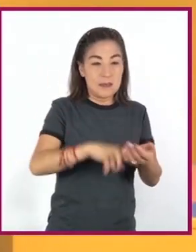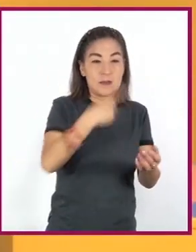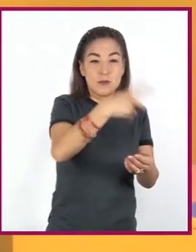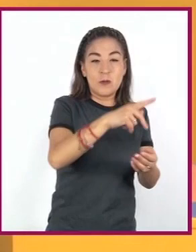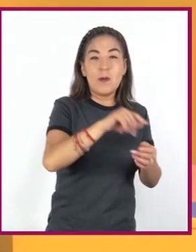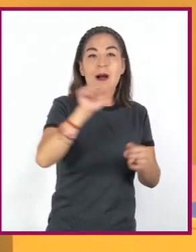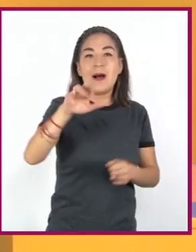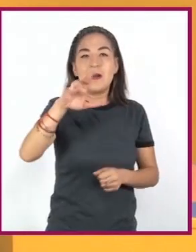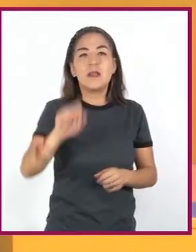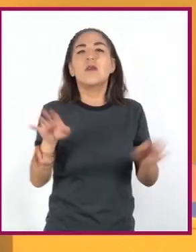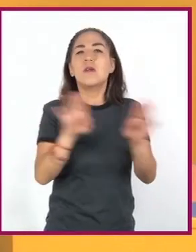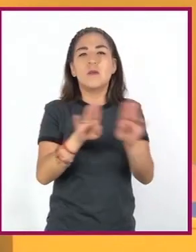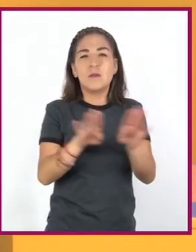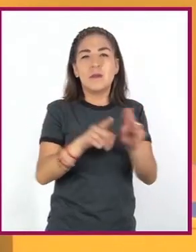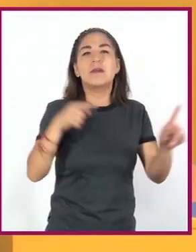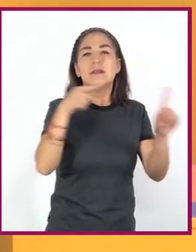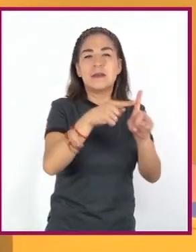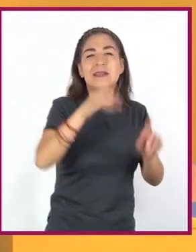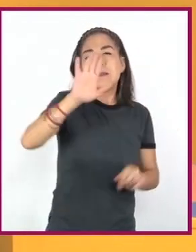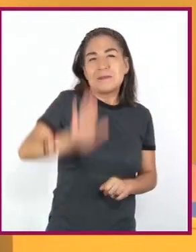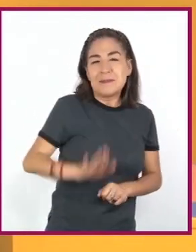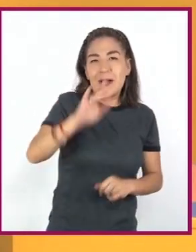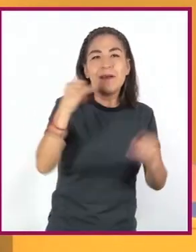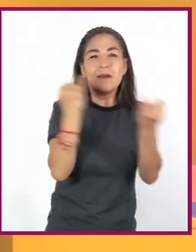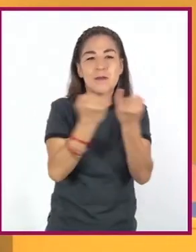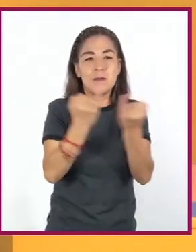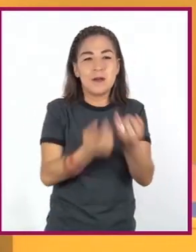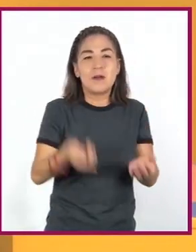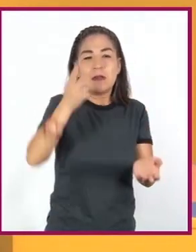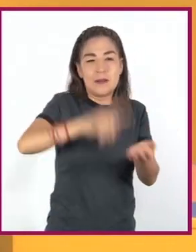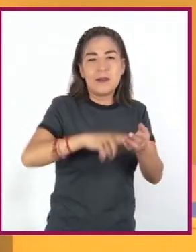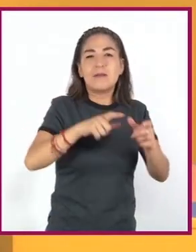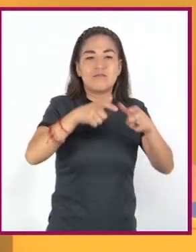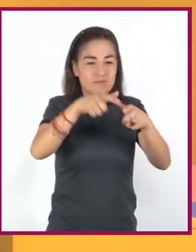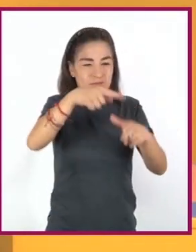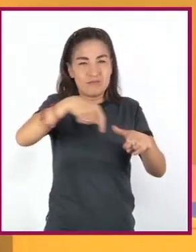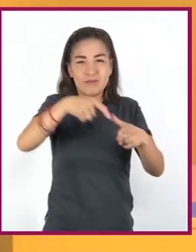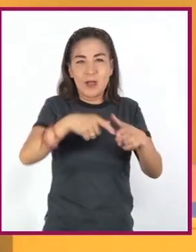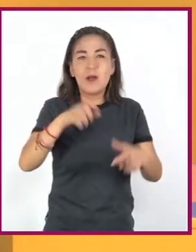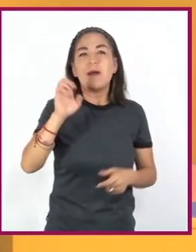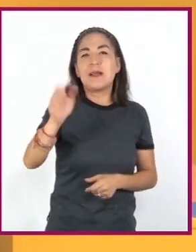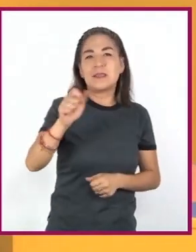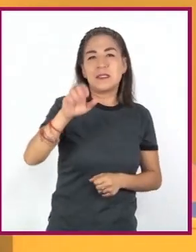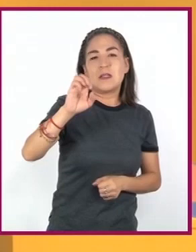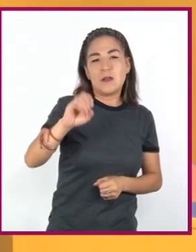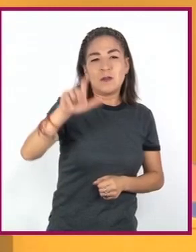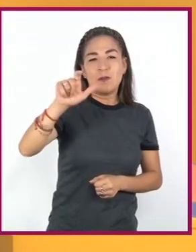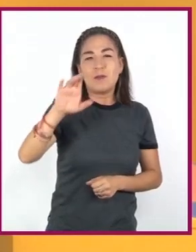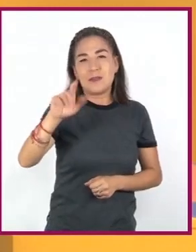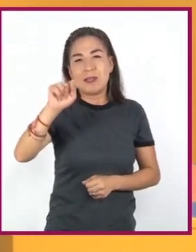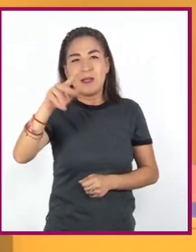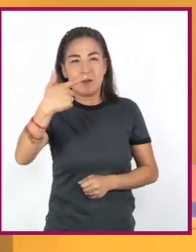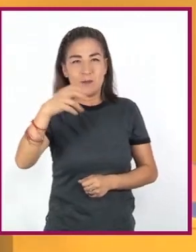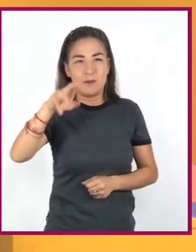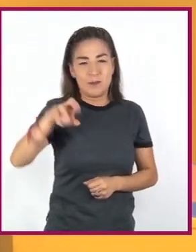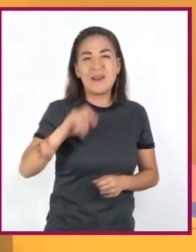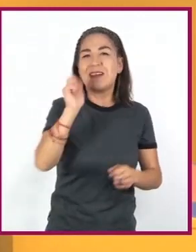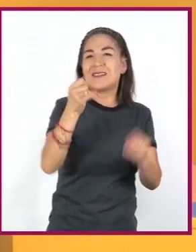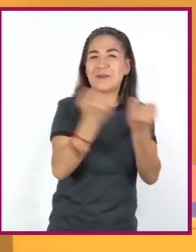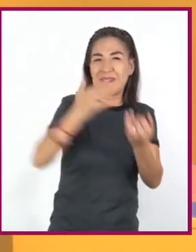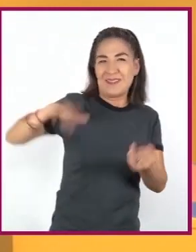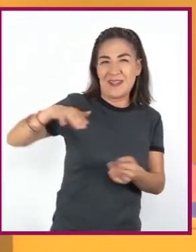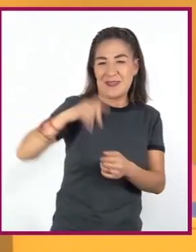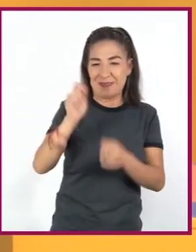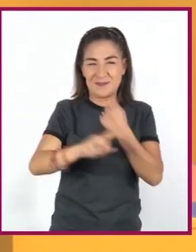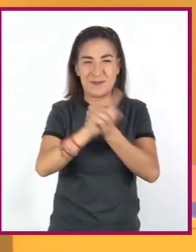hexágono se determina de forma similar al área del octágono. En el problema de las mesitas, es decir, multiplicando